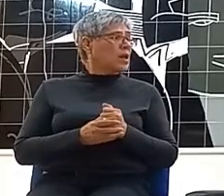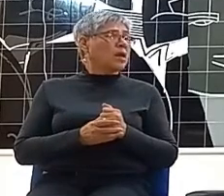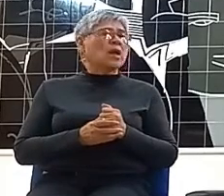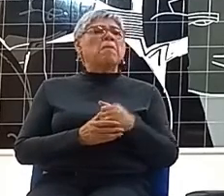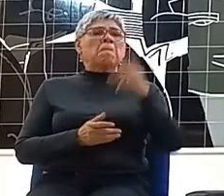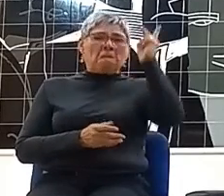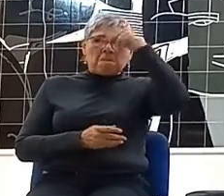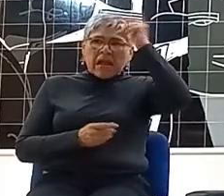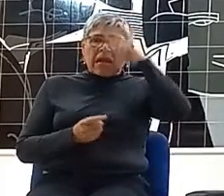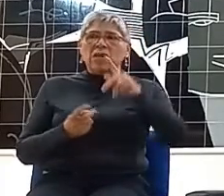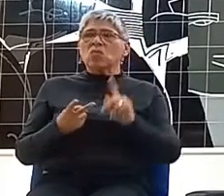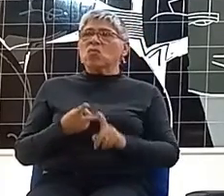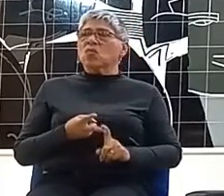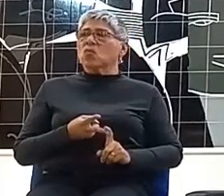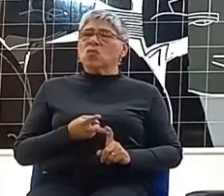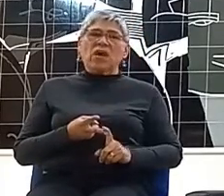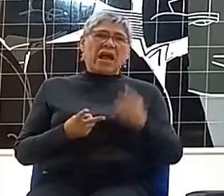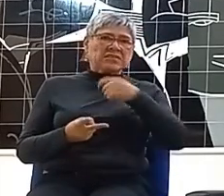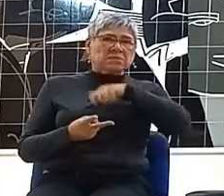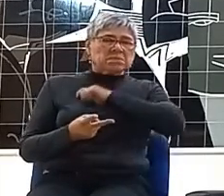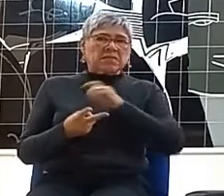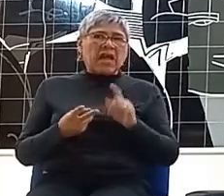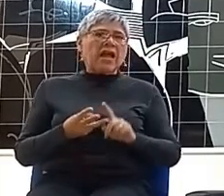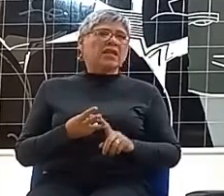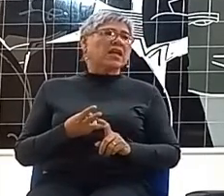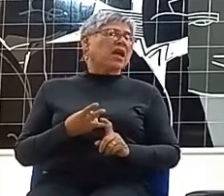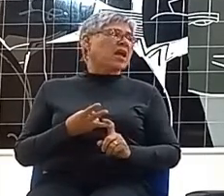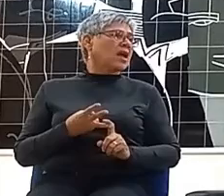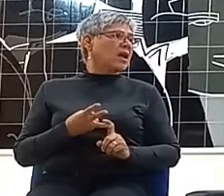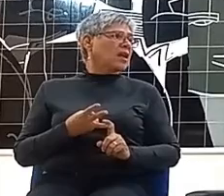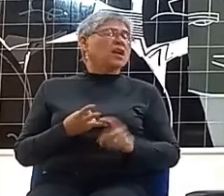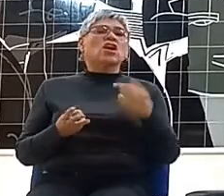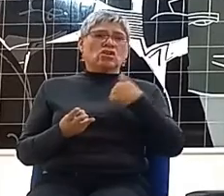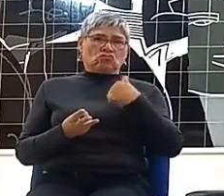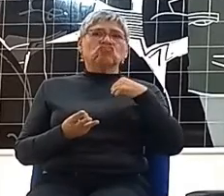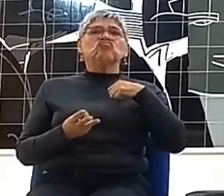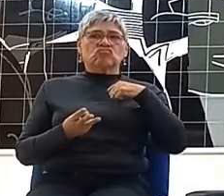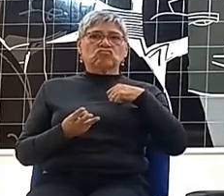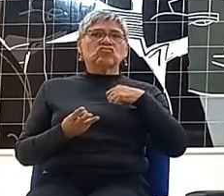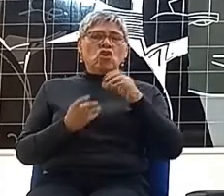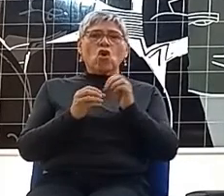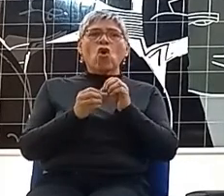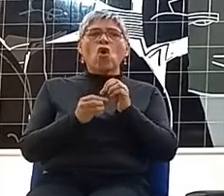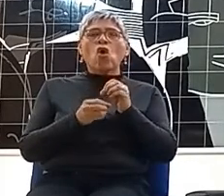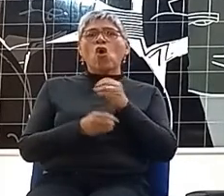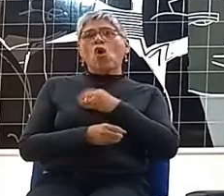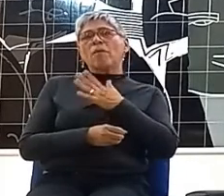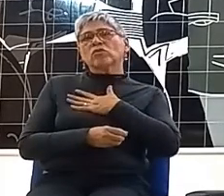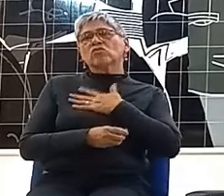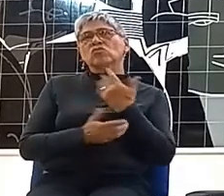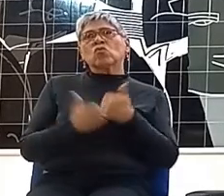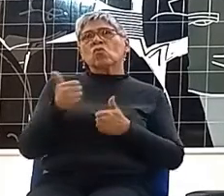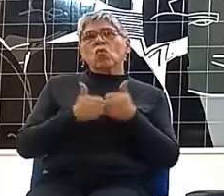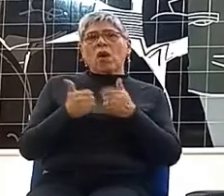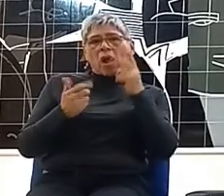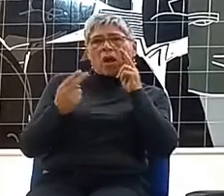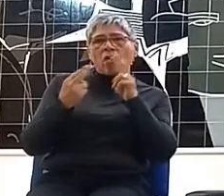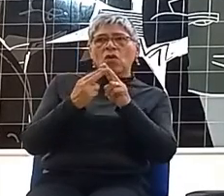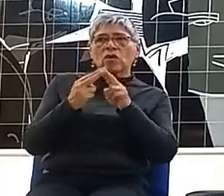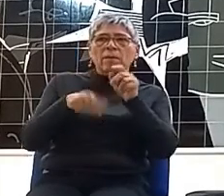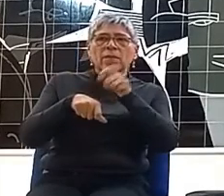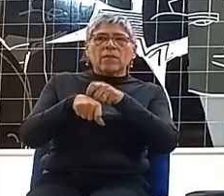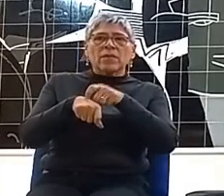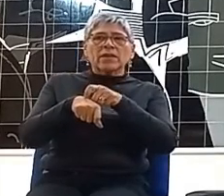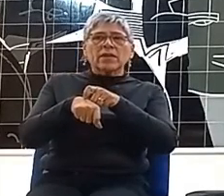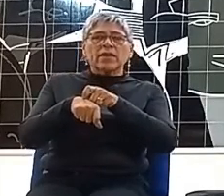Perú, y tuve oportunidad como de conocer en su momento toda esta toda la dinámica de la,